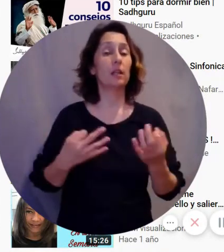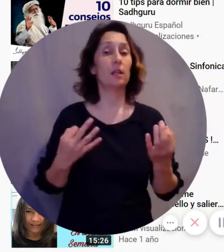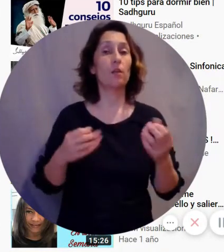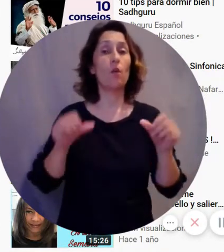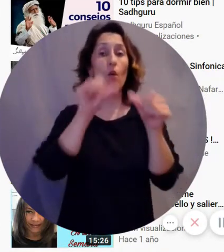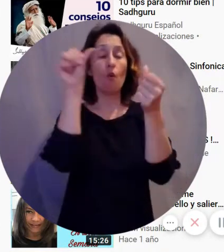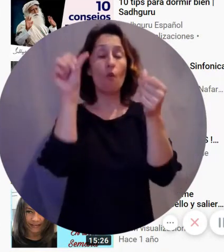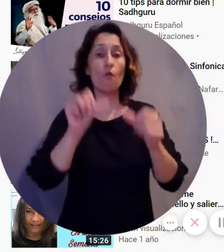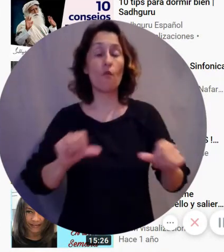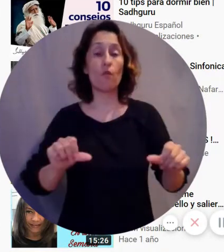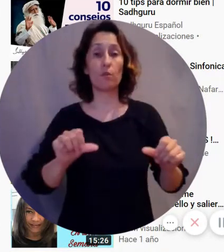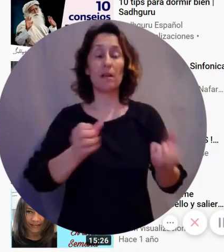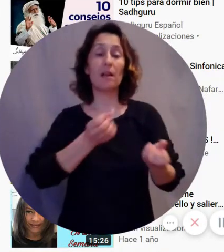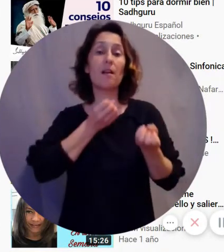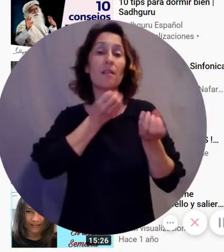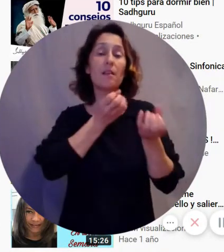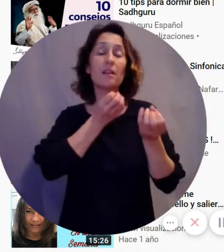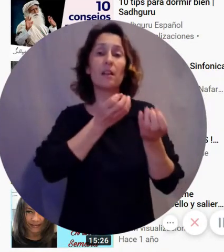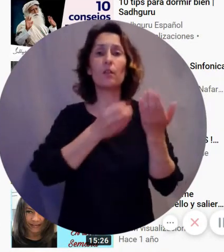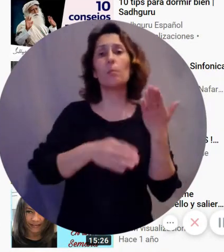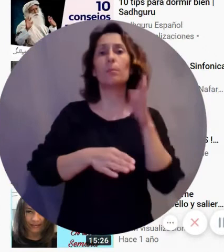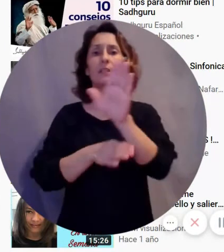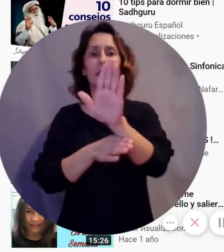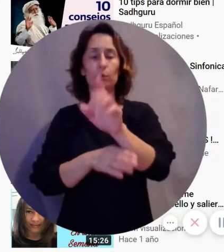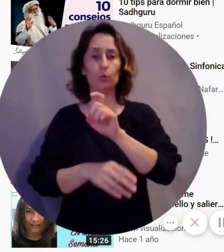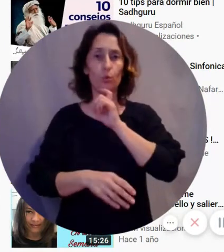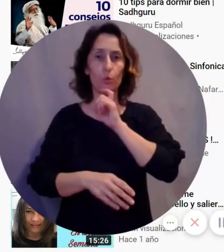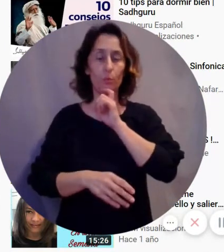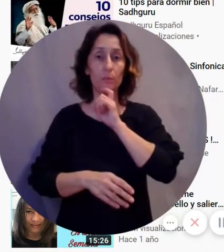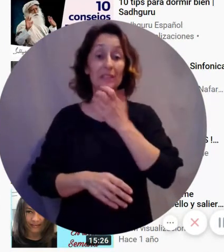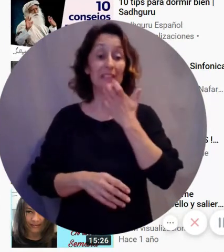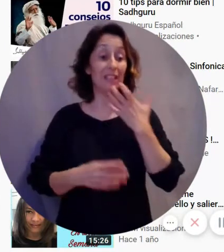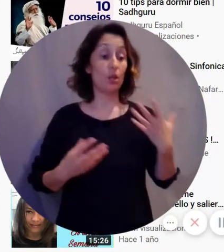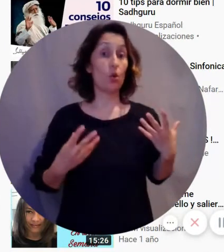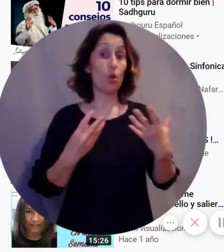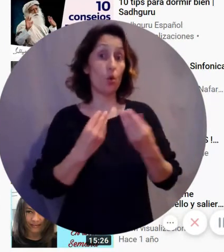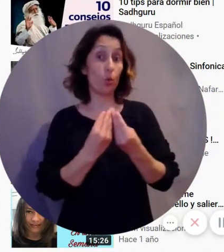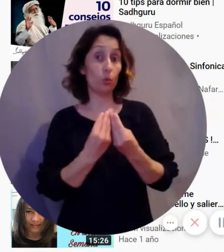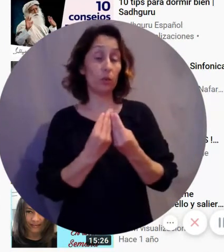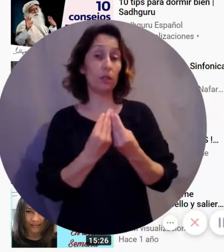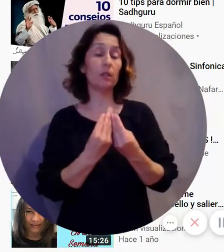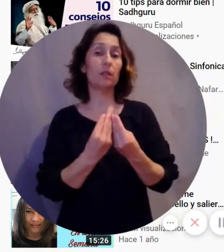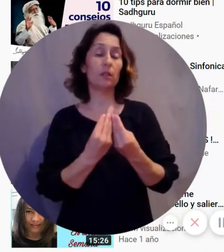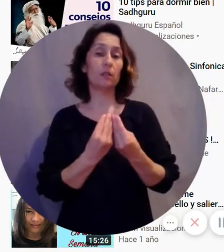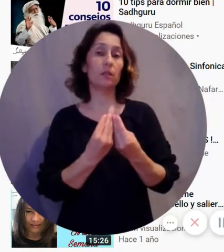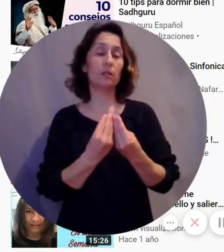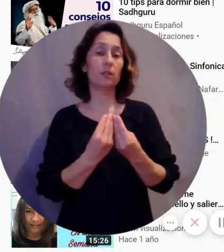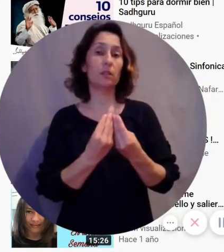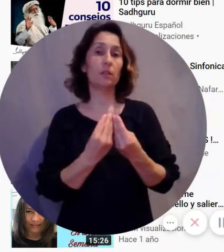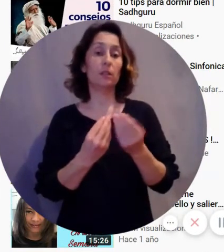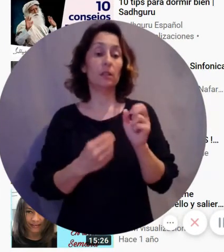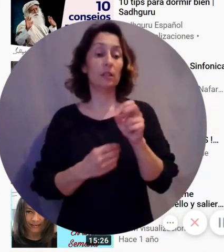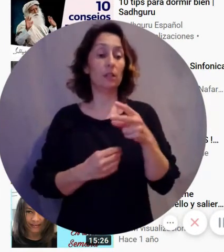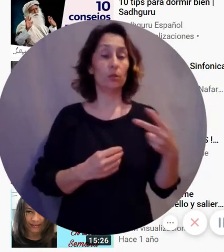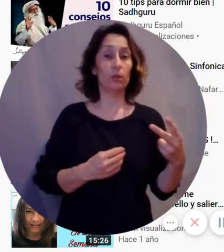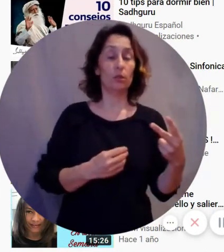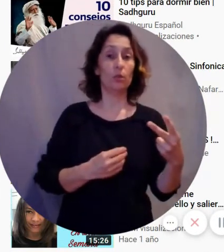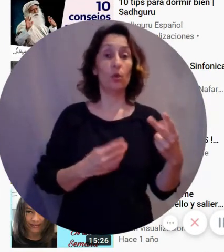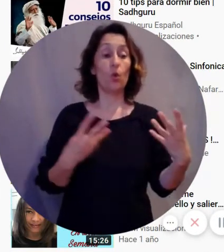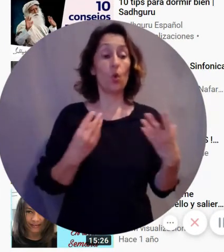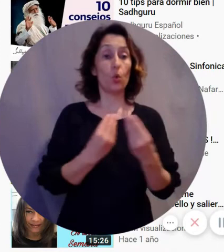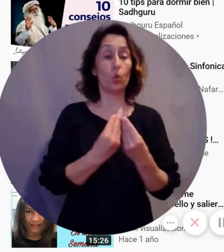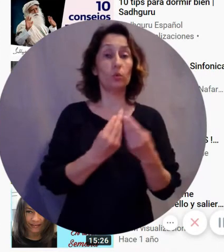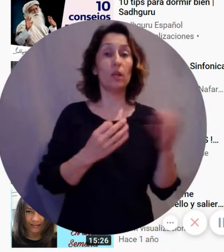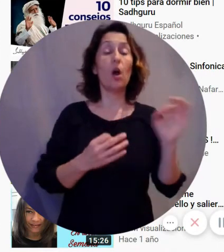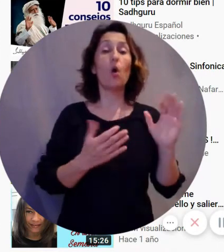presentar la declaración. En caso de declaración conjunta, nos mostrará los resultados de la declaración tanto en modalidad separada como en modalidad